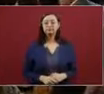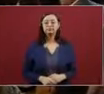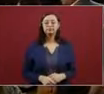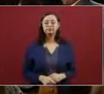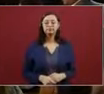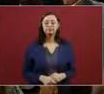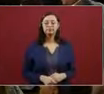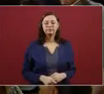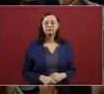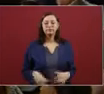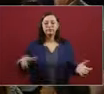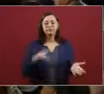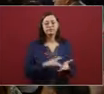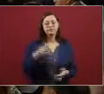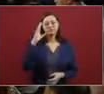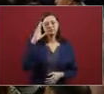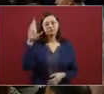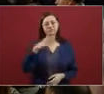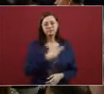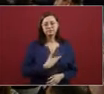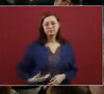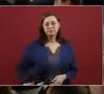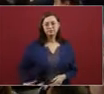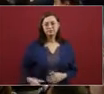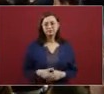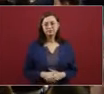Gracias, señor presidente.